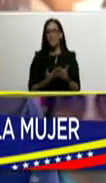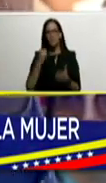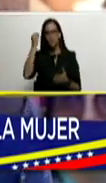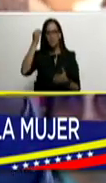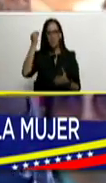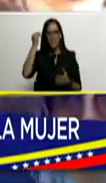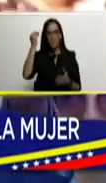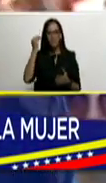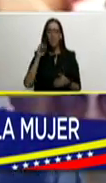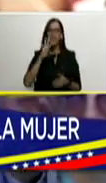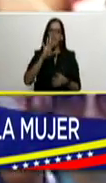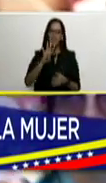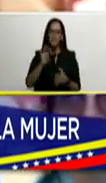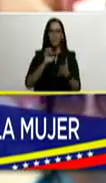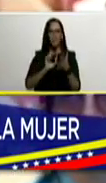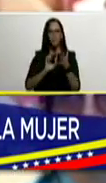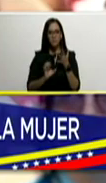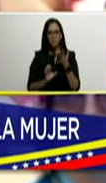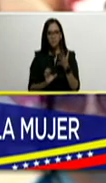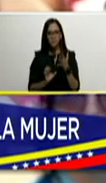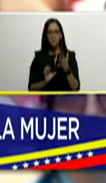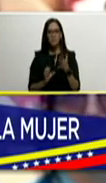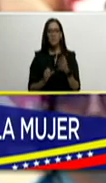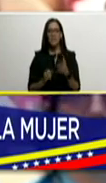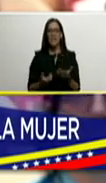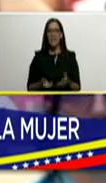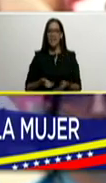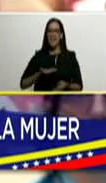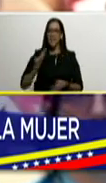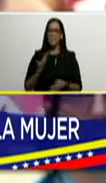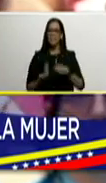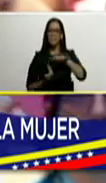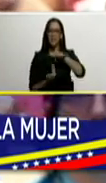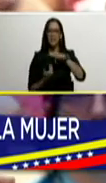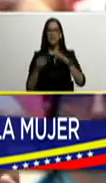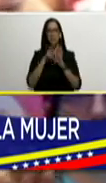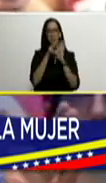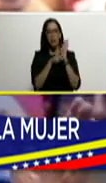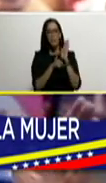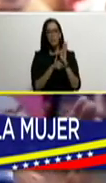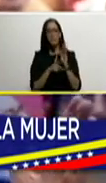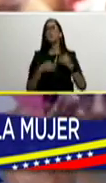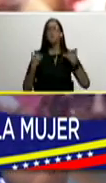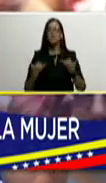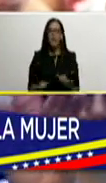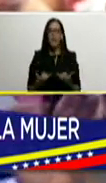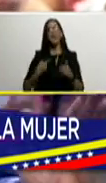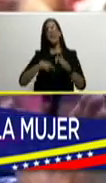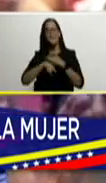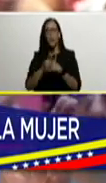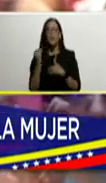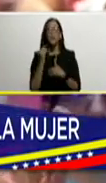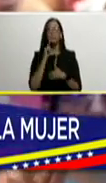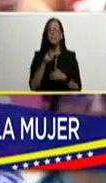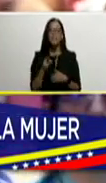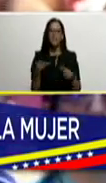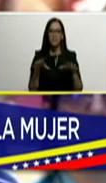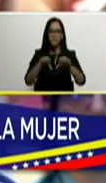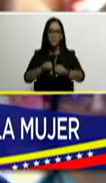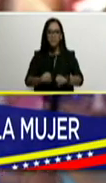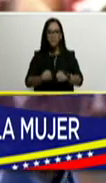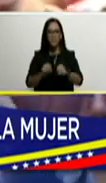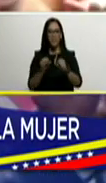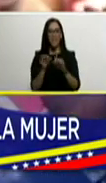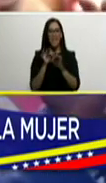este cuarto vértice es la columna vertebral de este programa, ya que vamos a, como usted dice, acorralar,